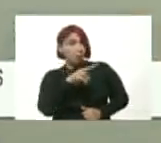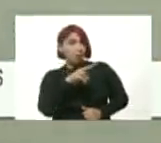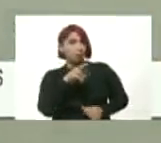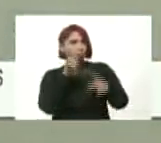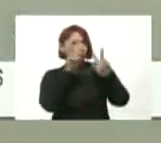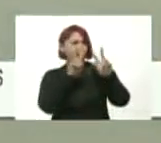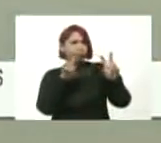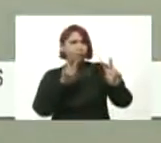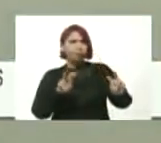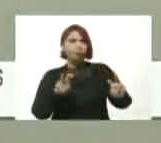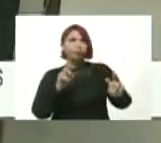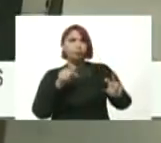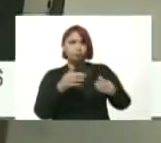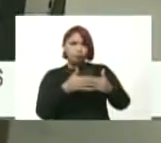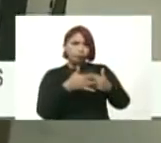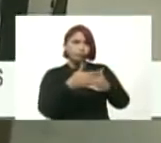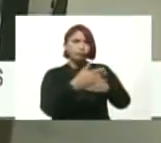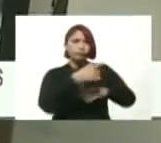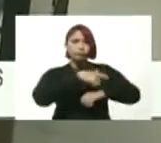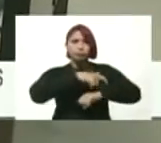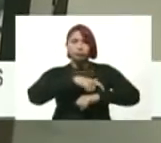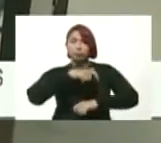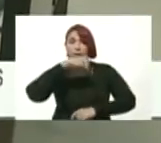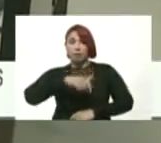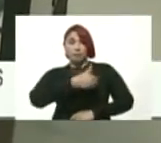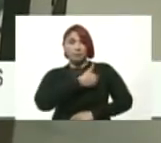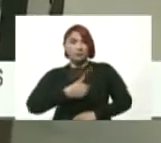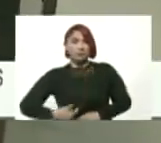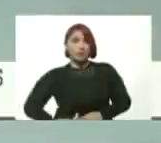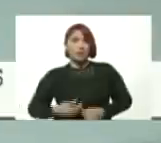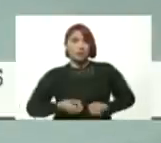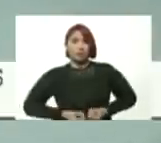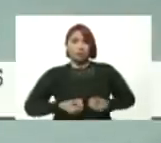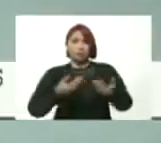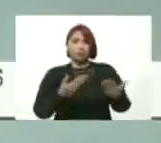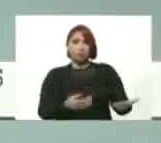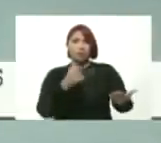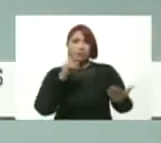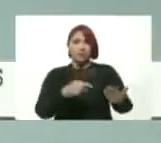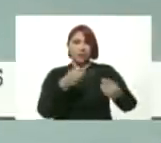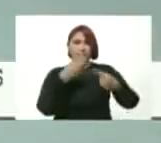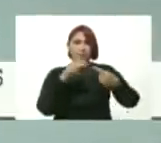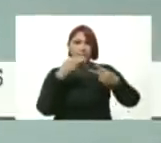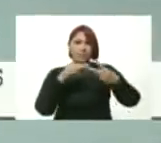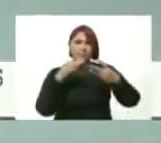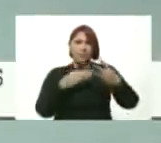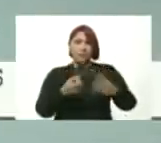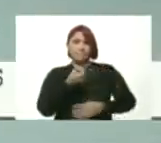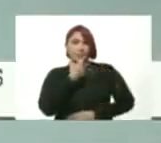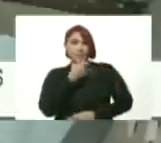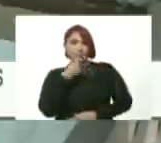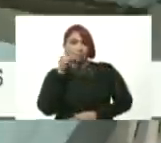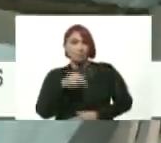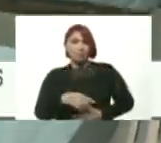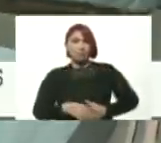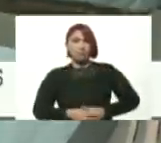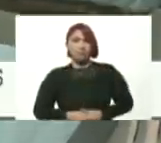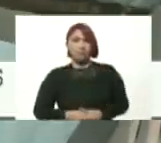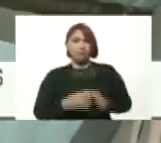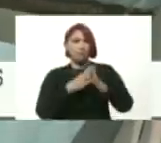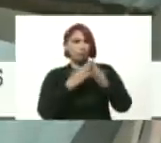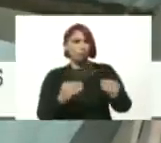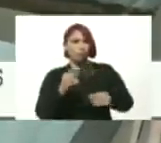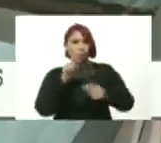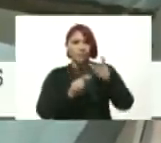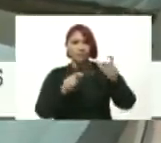durables en el tiempo aquí presidente se están siendo entregas tanto el equipamiento medicamentos y por supuesto todo el